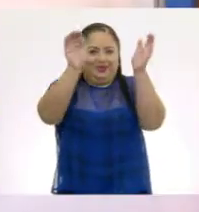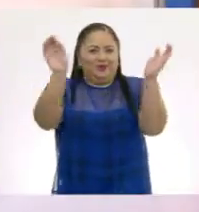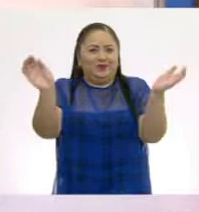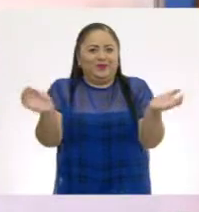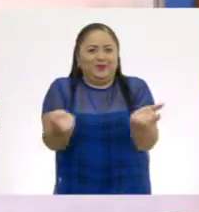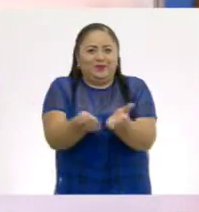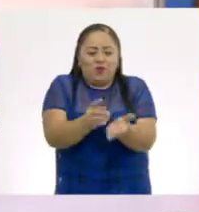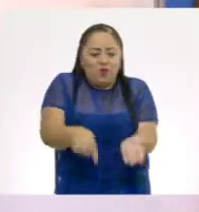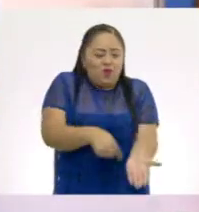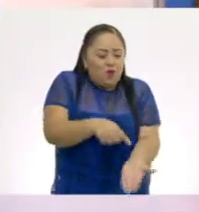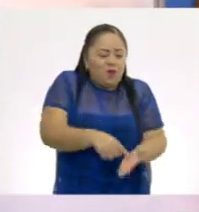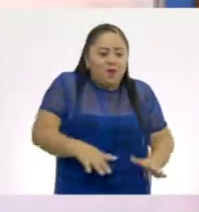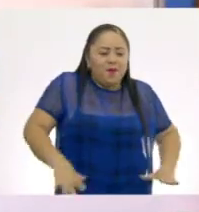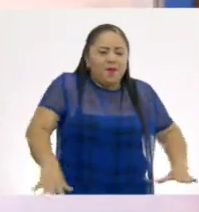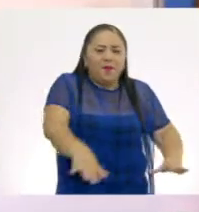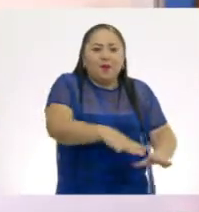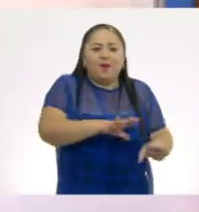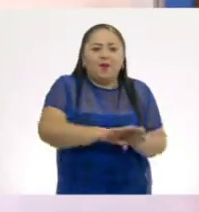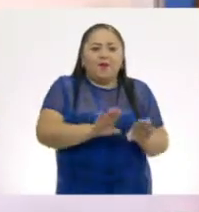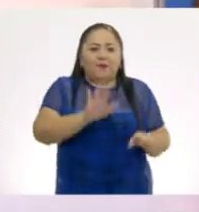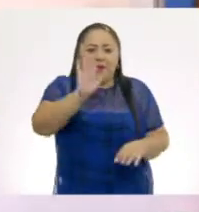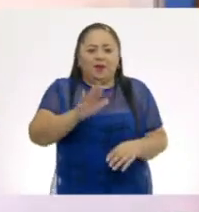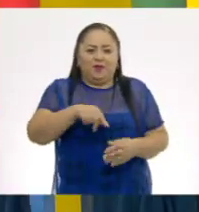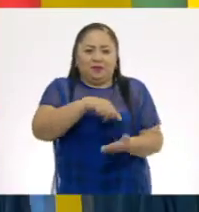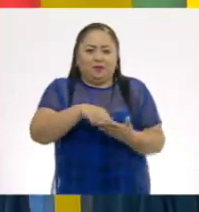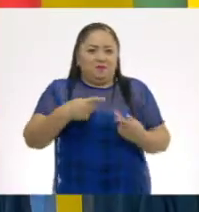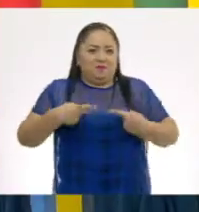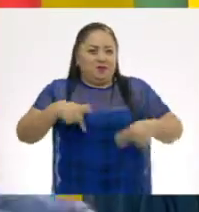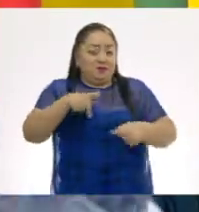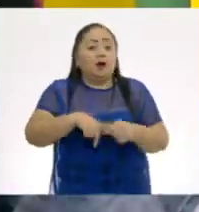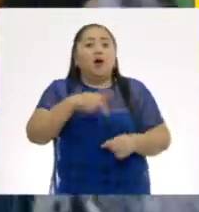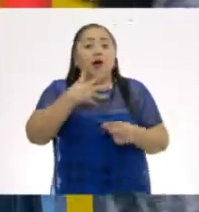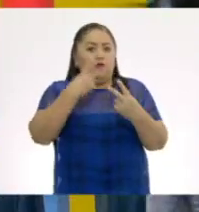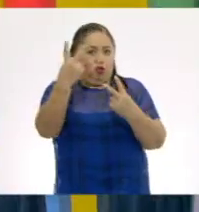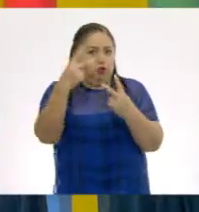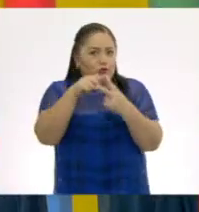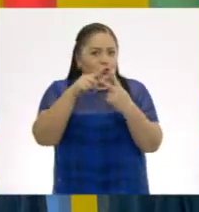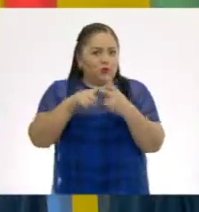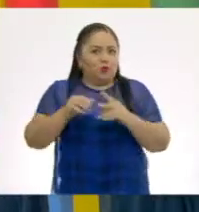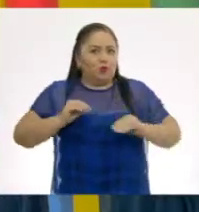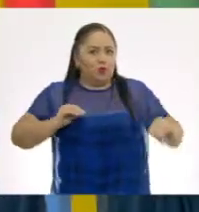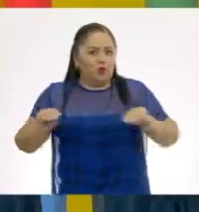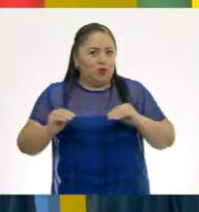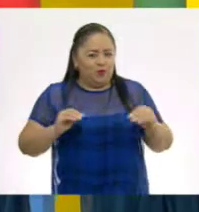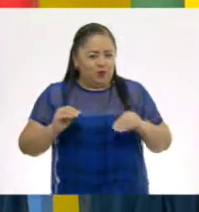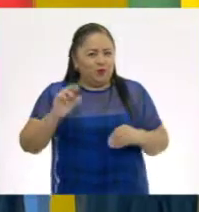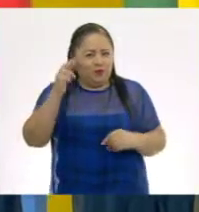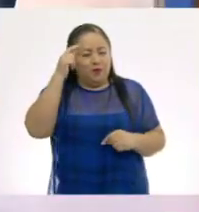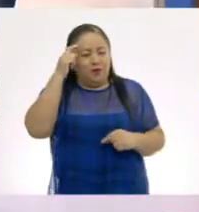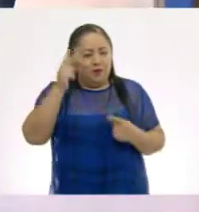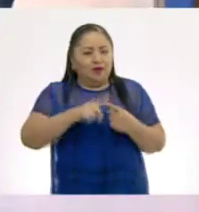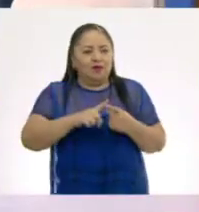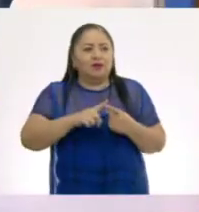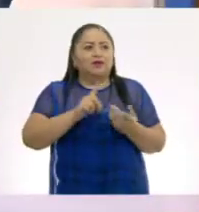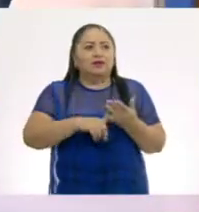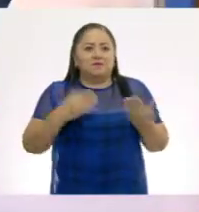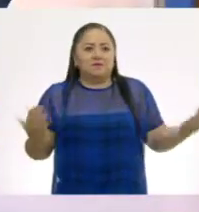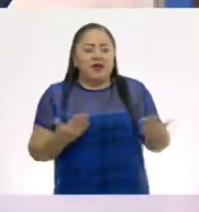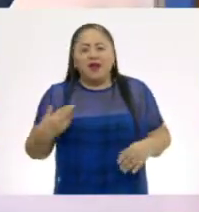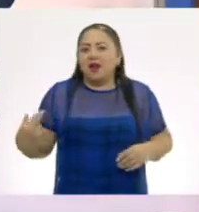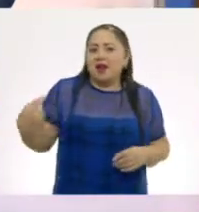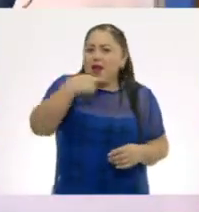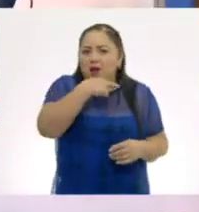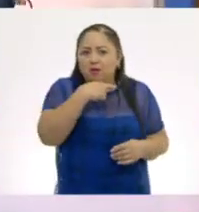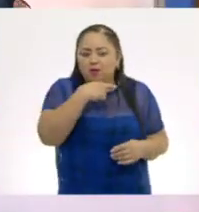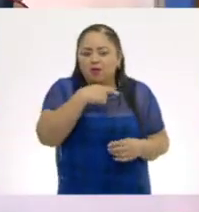Espacio vital. Personal, nuestra burbuja. Y para eso vimos dos tipos de movimiento. Los movimientos que hacía el chico en el baile